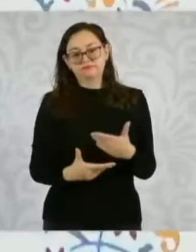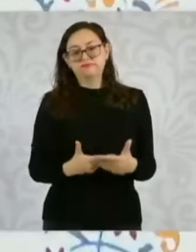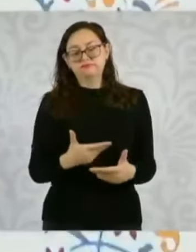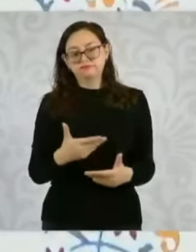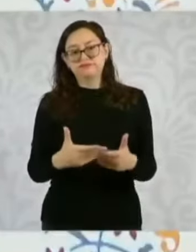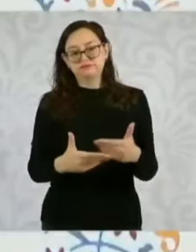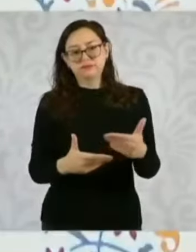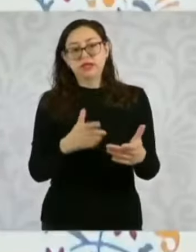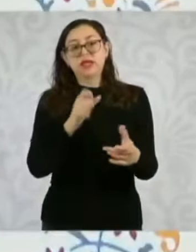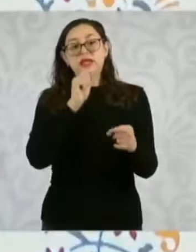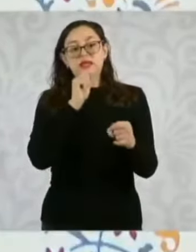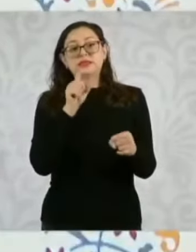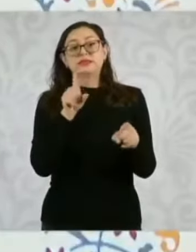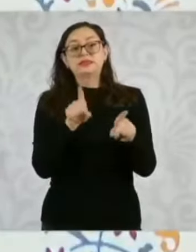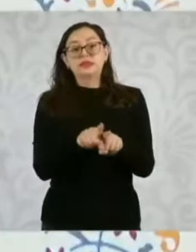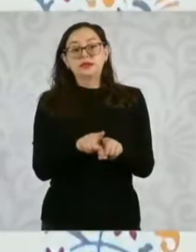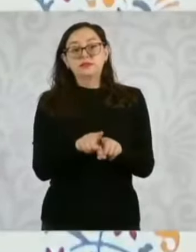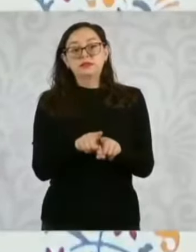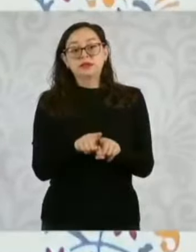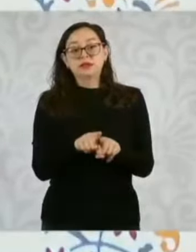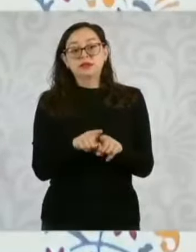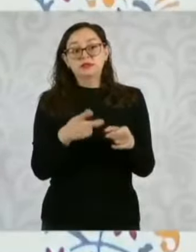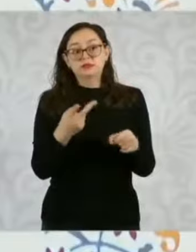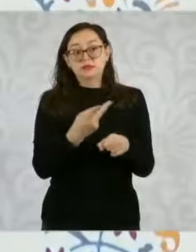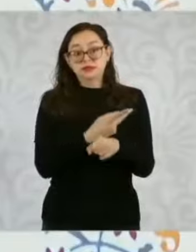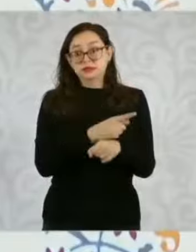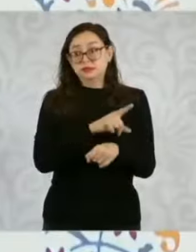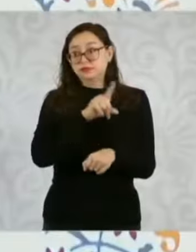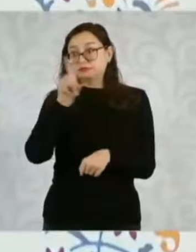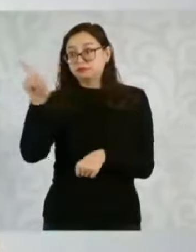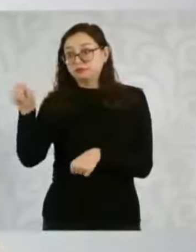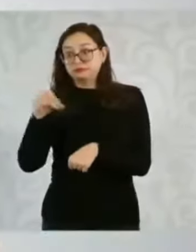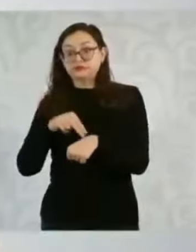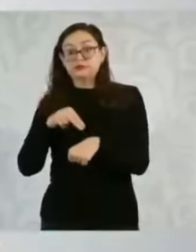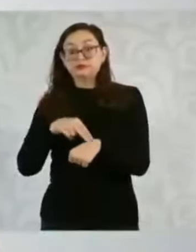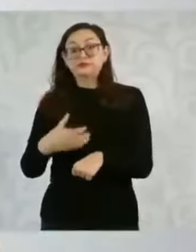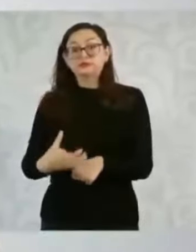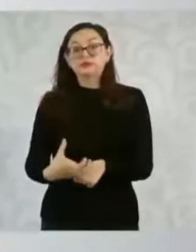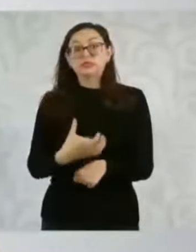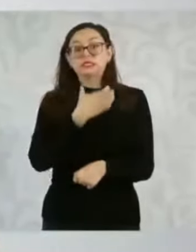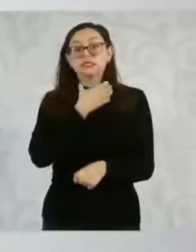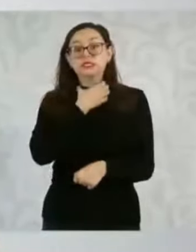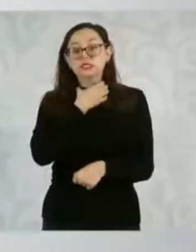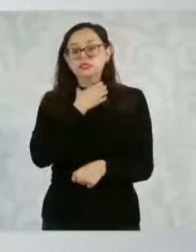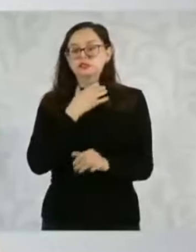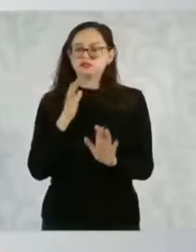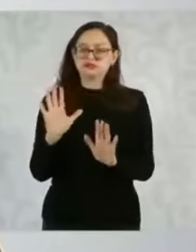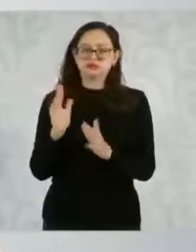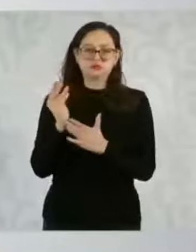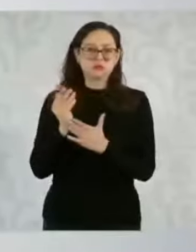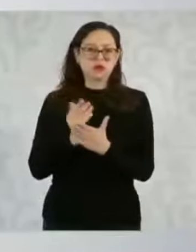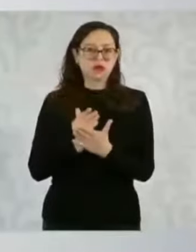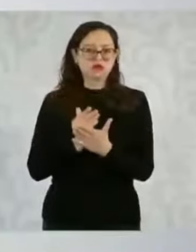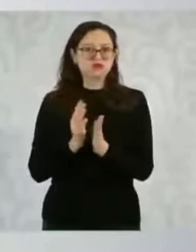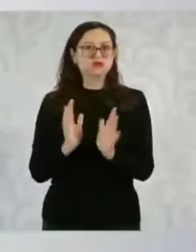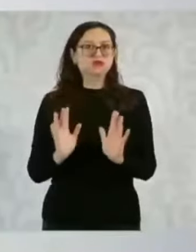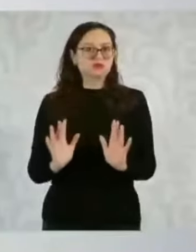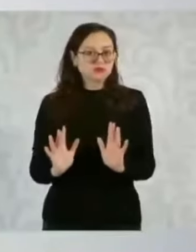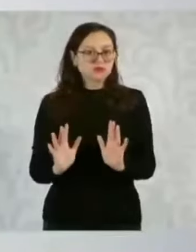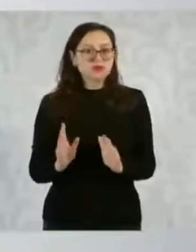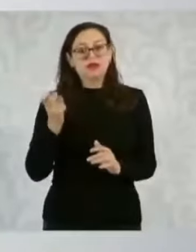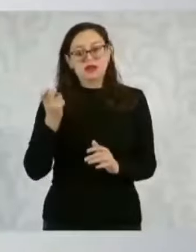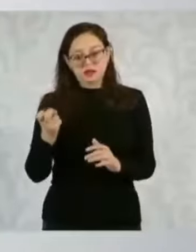también contribuirá a desaturar los servicios hospitalarios. Esto junto con otras